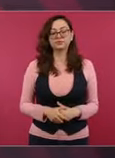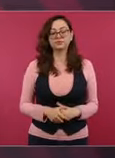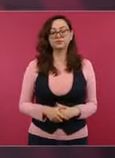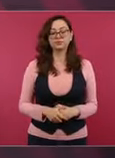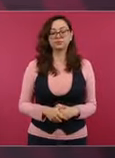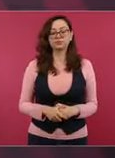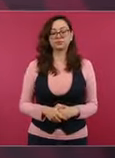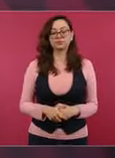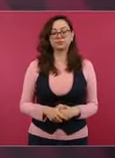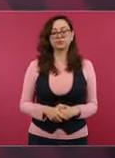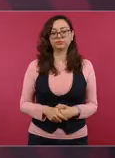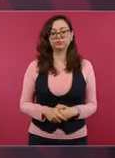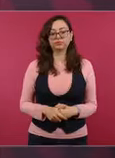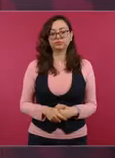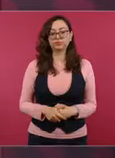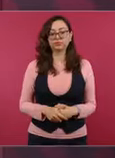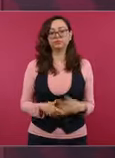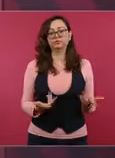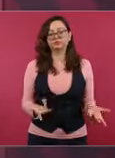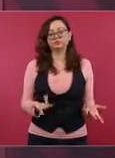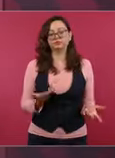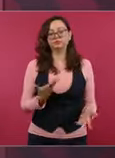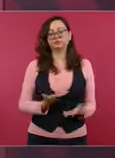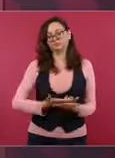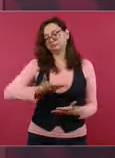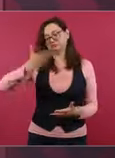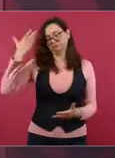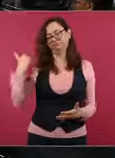durante la Guerra de Reforma.